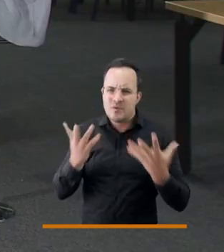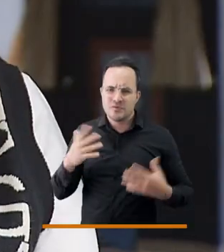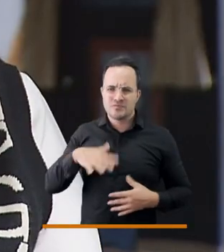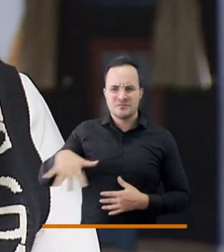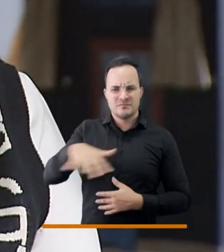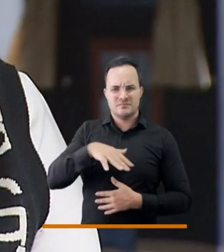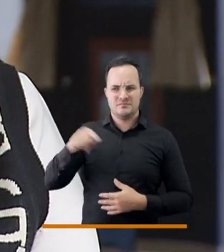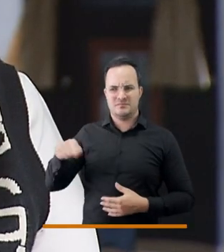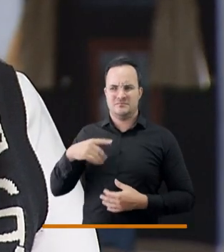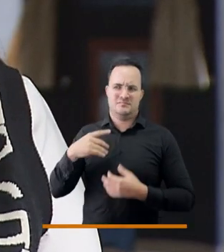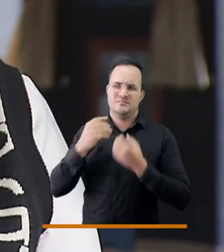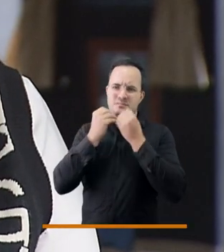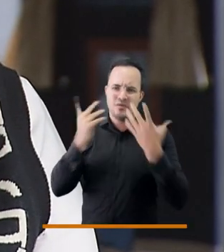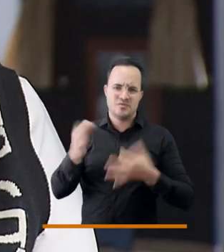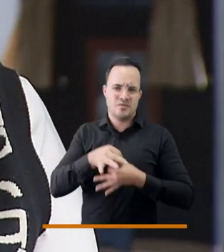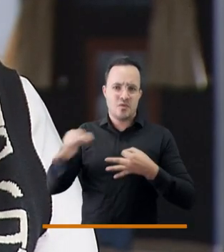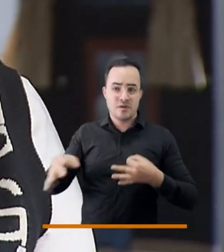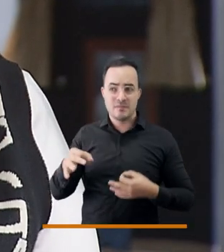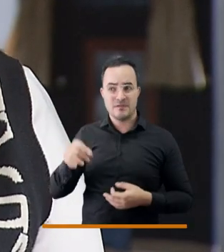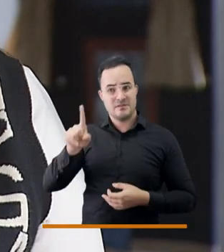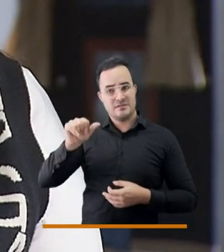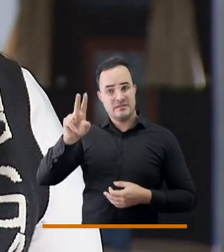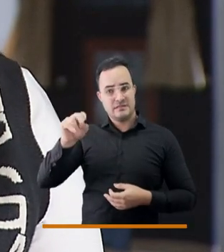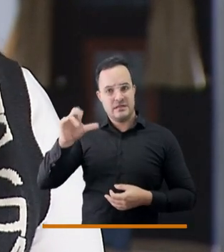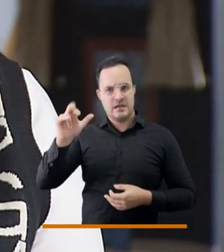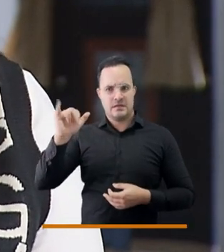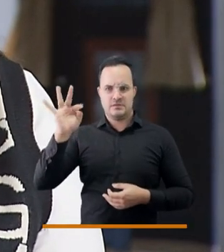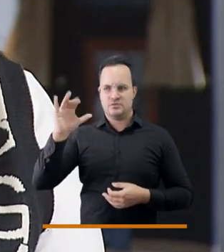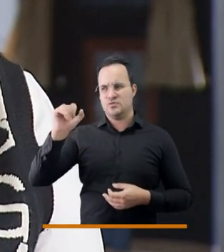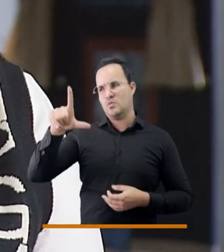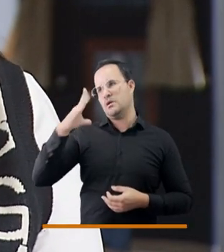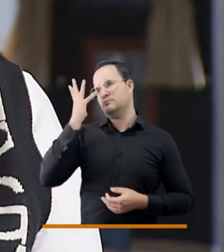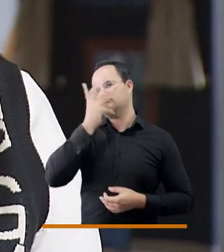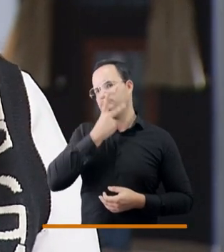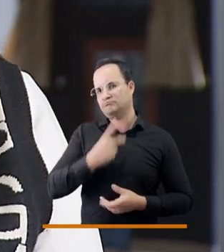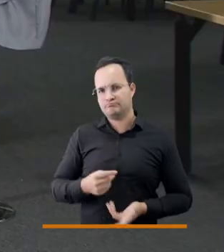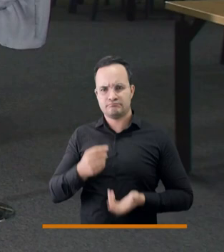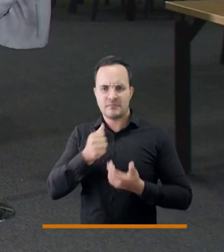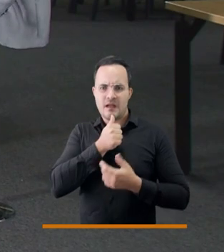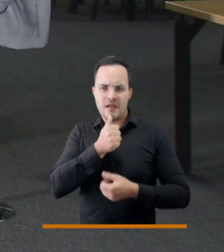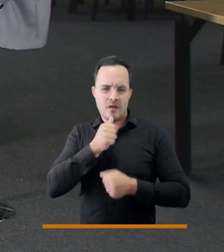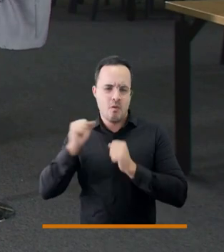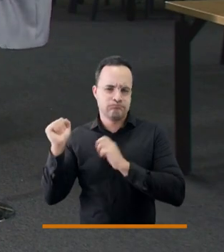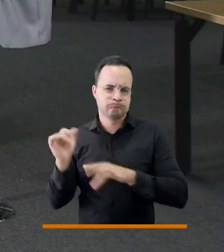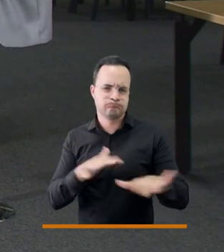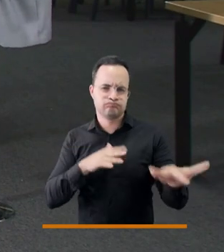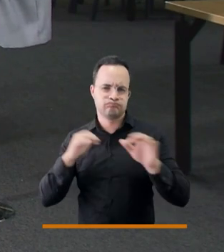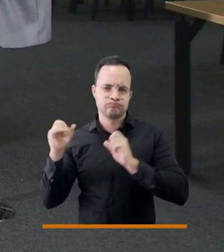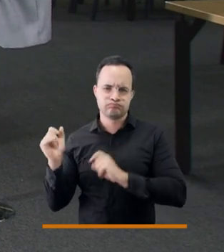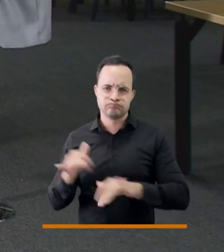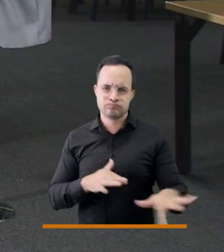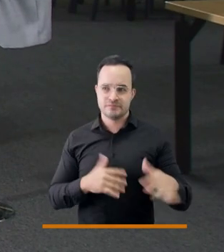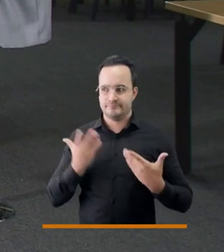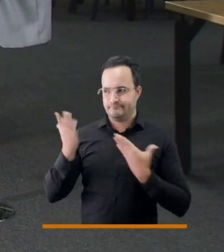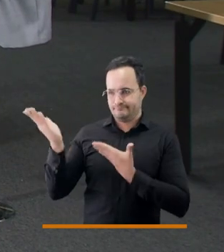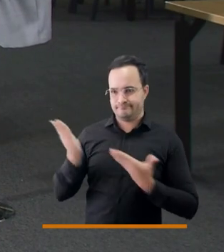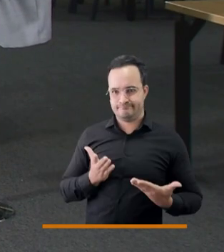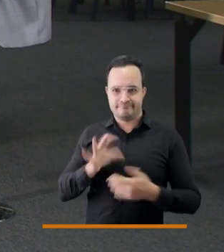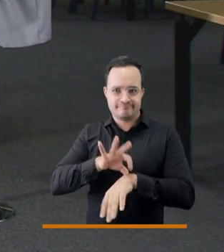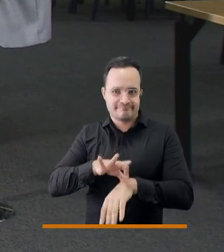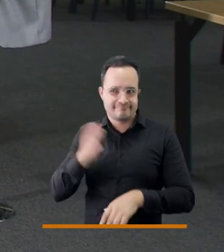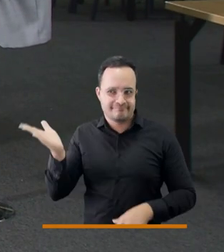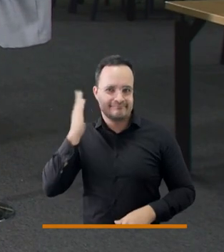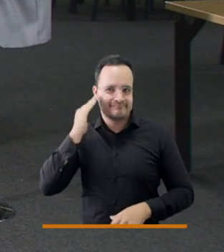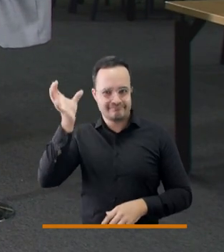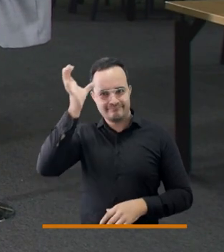San Cristóbal, un corregimiento que para nosotros es tan rico en agua, es tan rico, lo acabamos de decir, o sea, acá está el